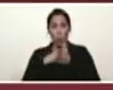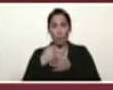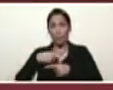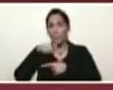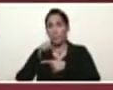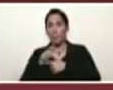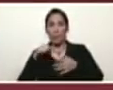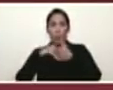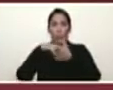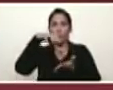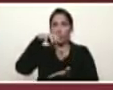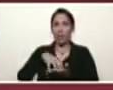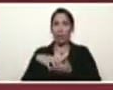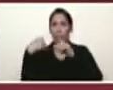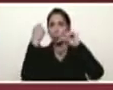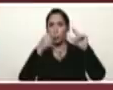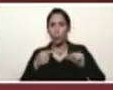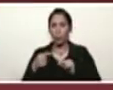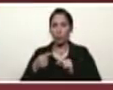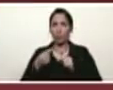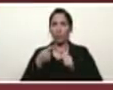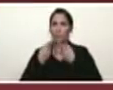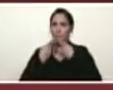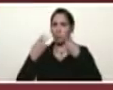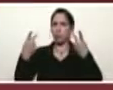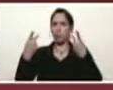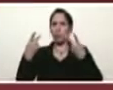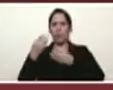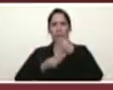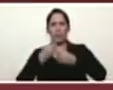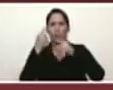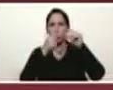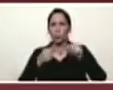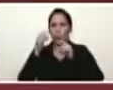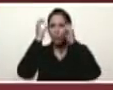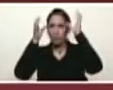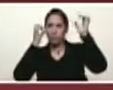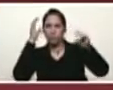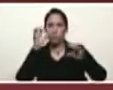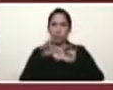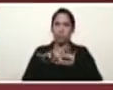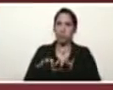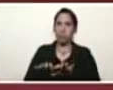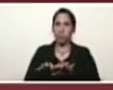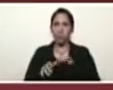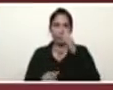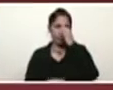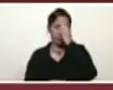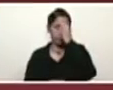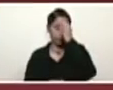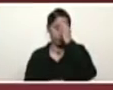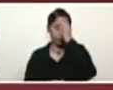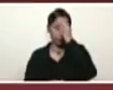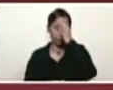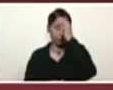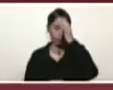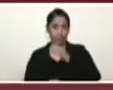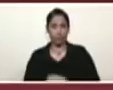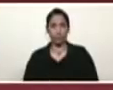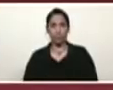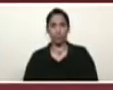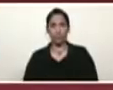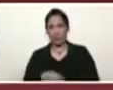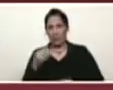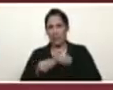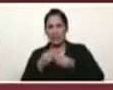de Estado por Twitter. Todo se desarrolló por Twitter. Es el primer golpe de Estado que conocemos basado en la intriga,